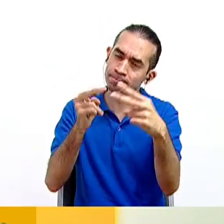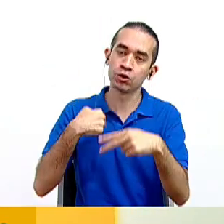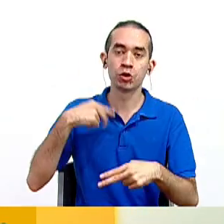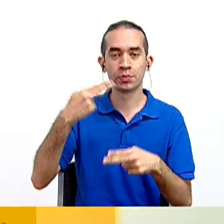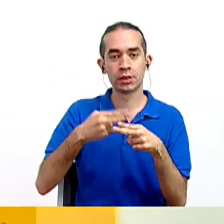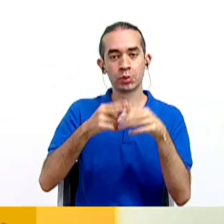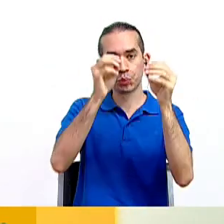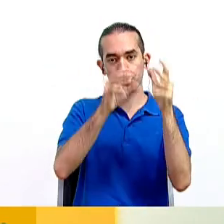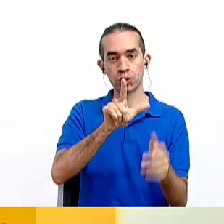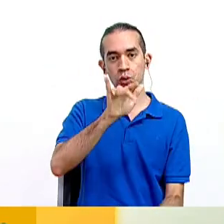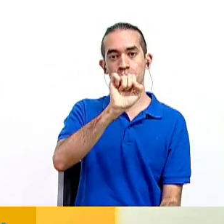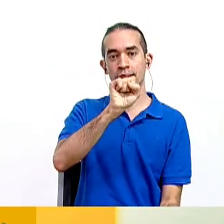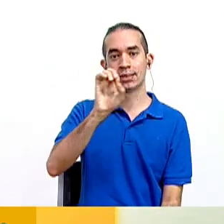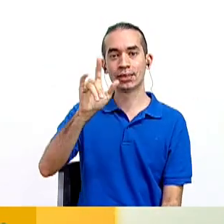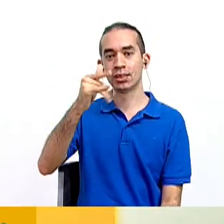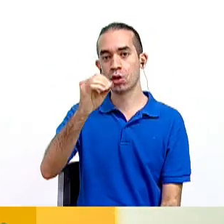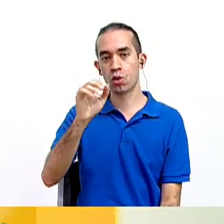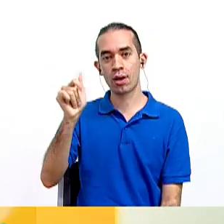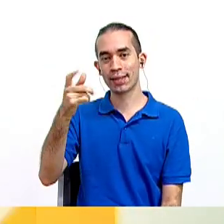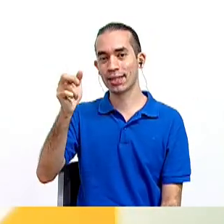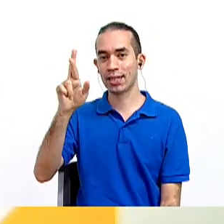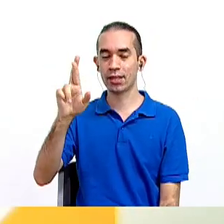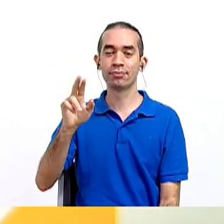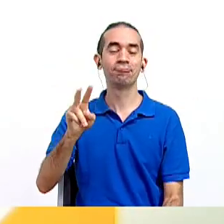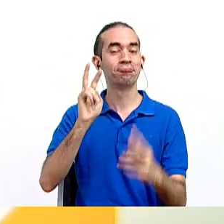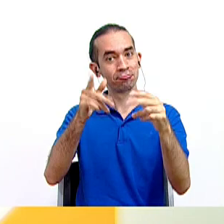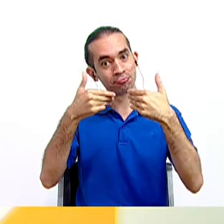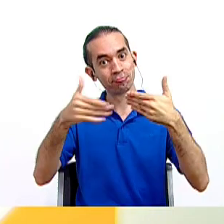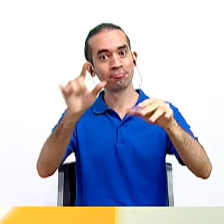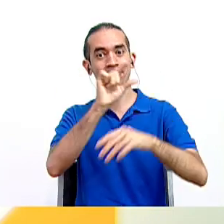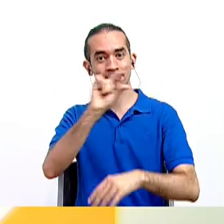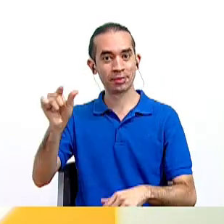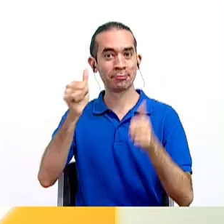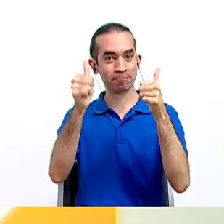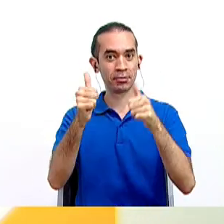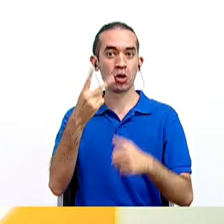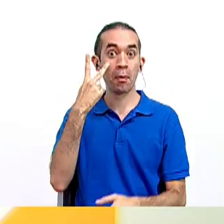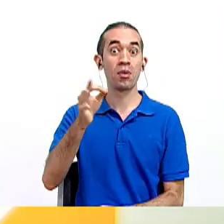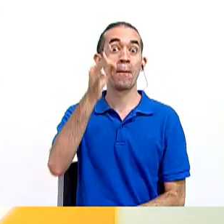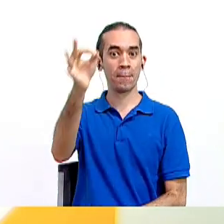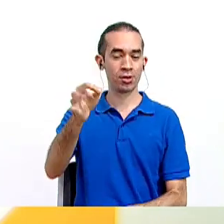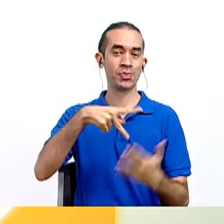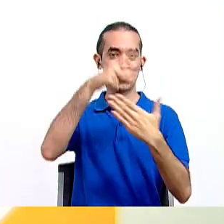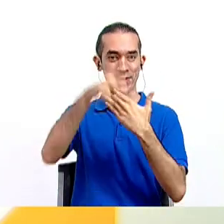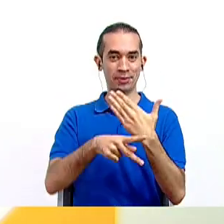nombre es el profesor Luis Diego Aguilar. Que les vaya muy bien en esta semana y nos vemos en el siguiente programa.